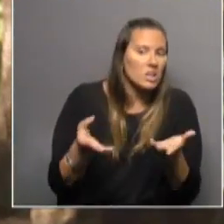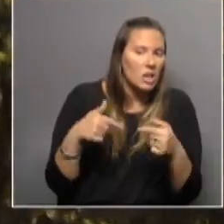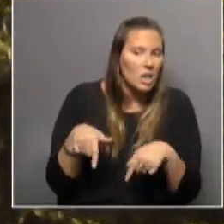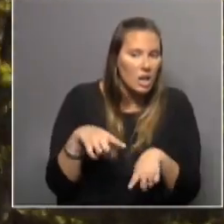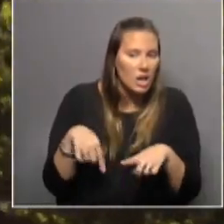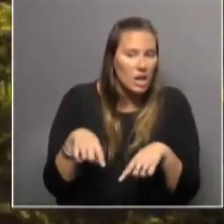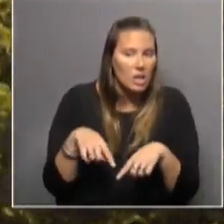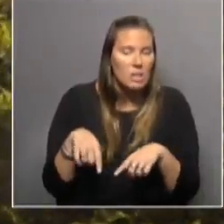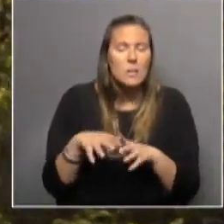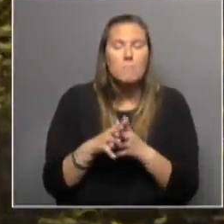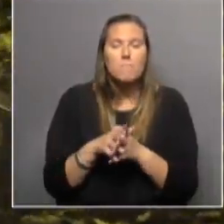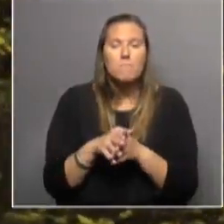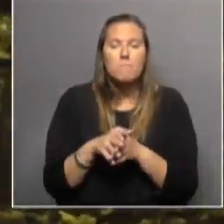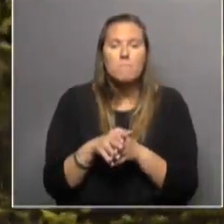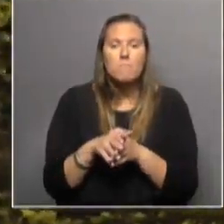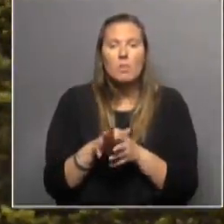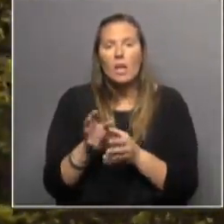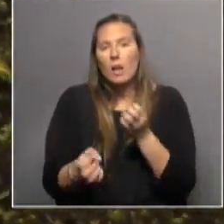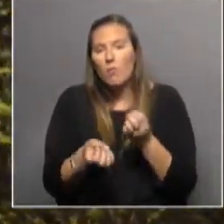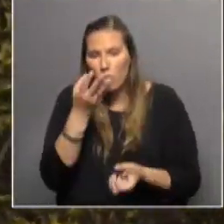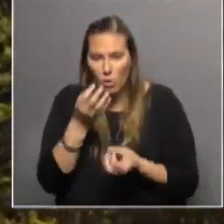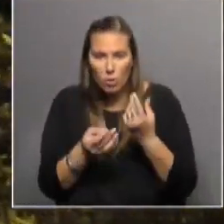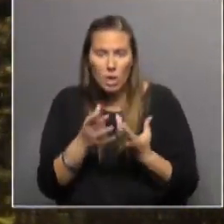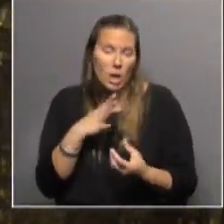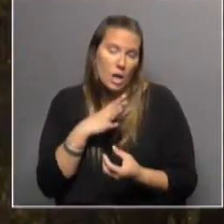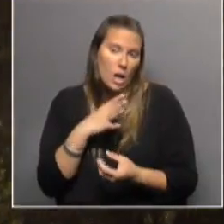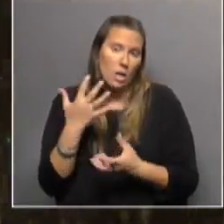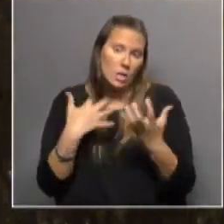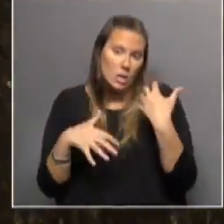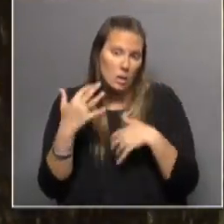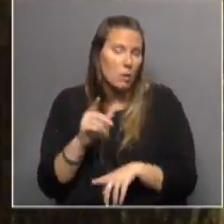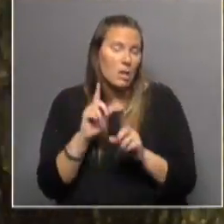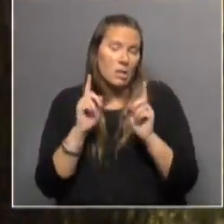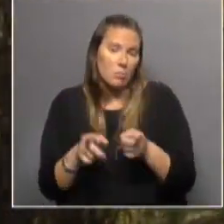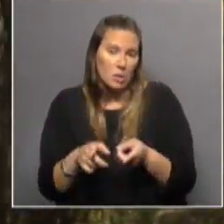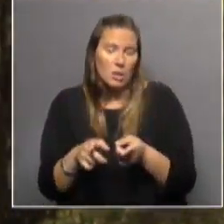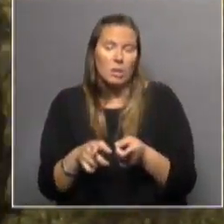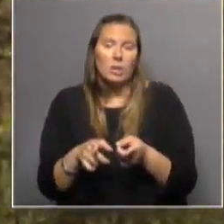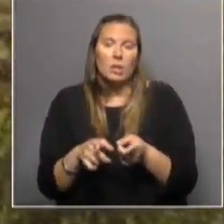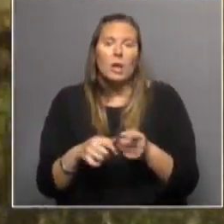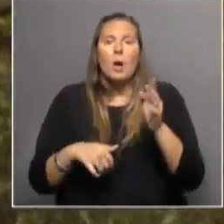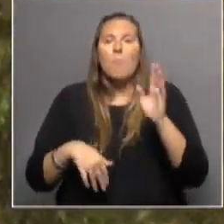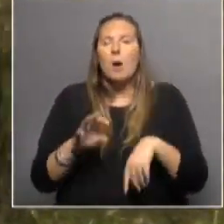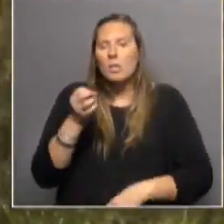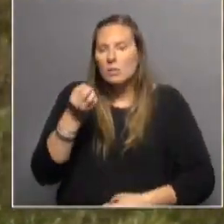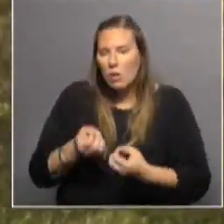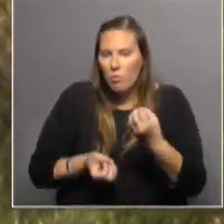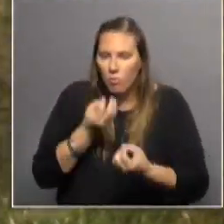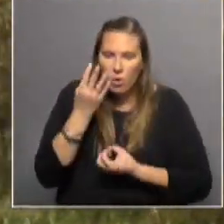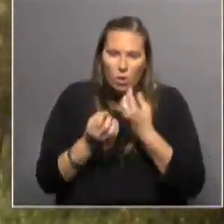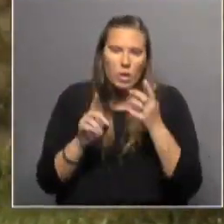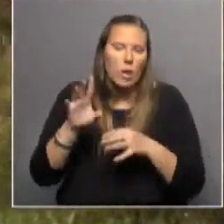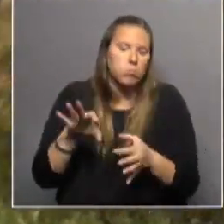Bueno, influye en el tipo de flora y fauna que vas a encontrar. Tenemos más flora de tipo de